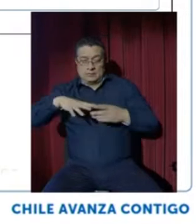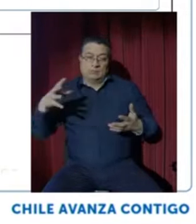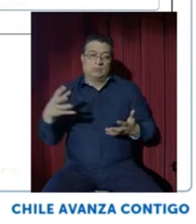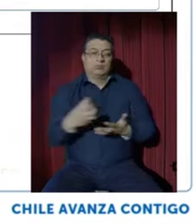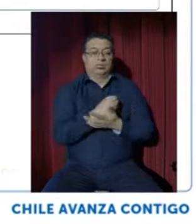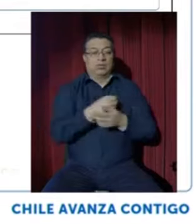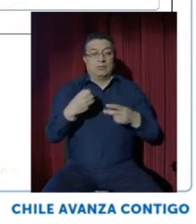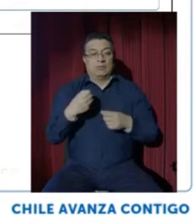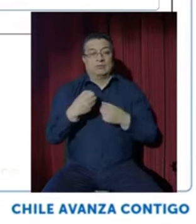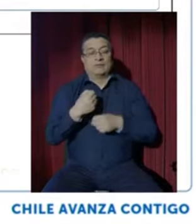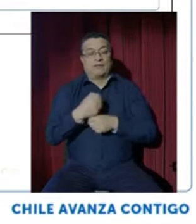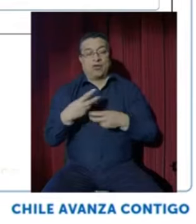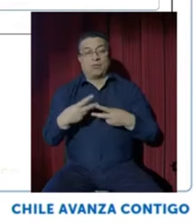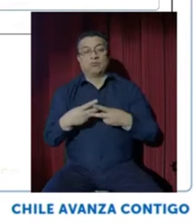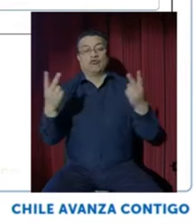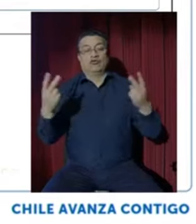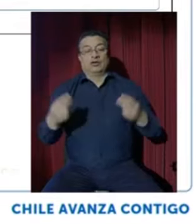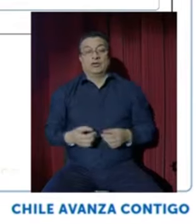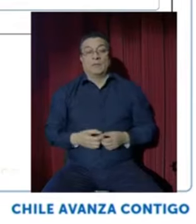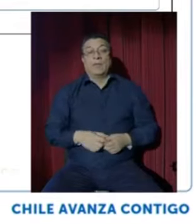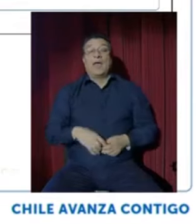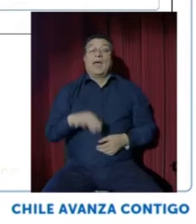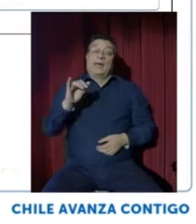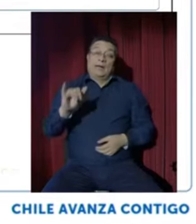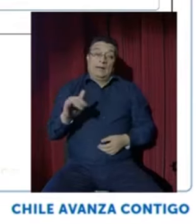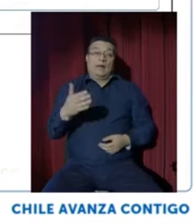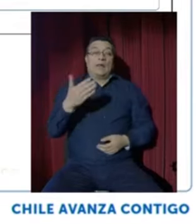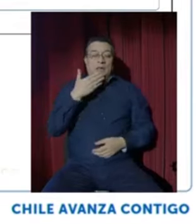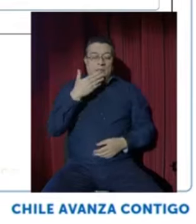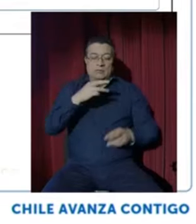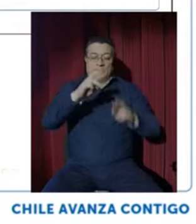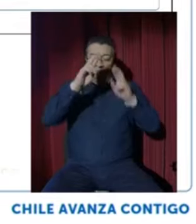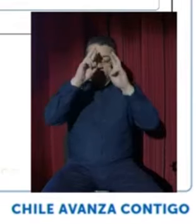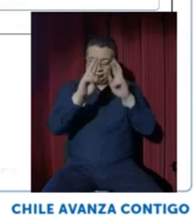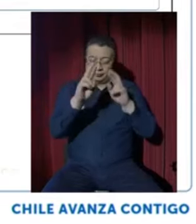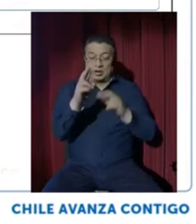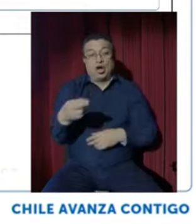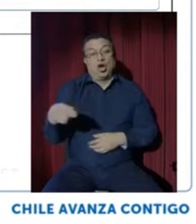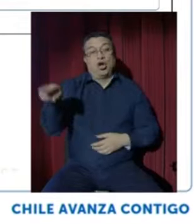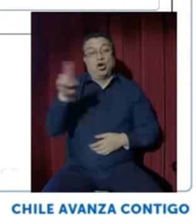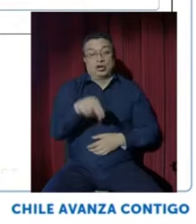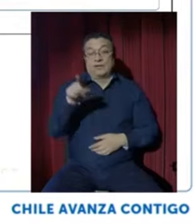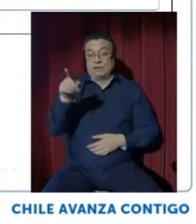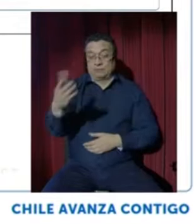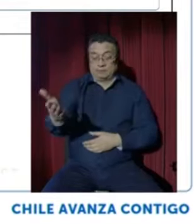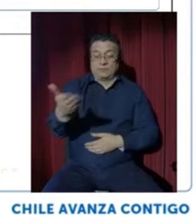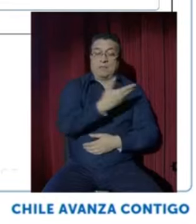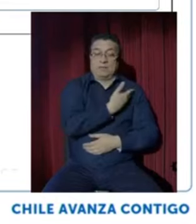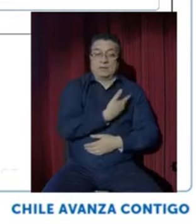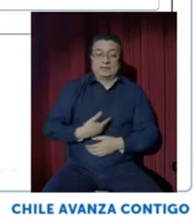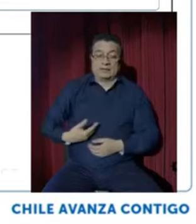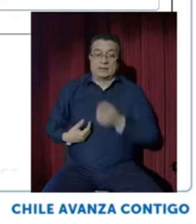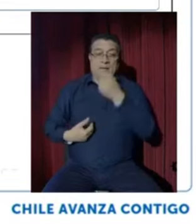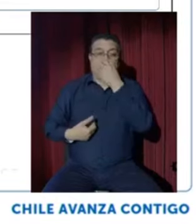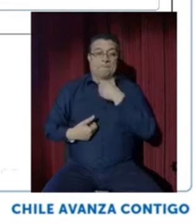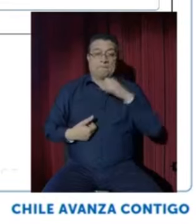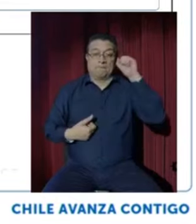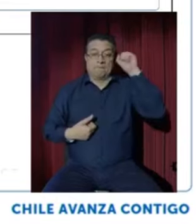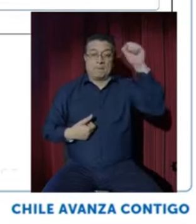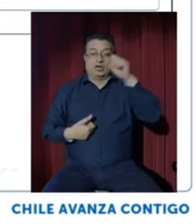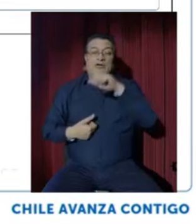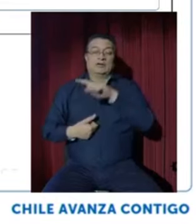una labor pública y cómo no destacar nuevamente y aquí está nuestro presidente Gabriel borich en el